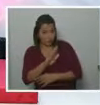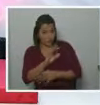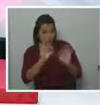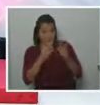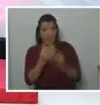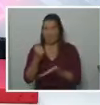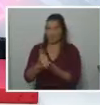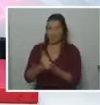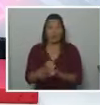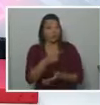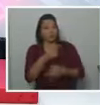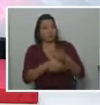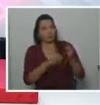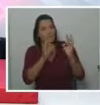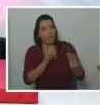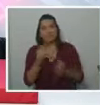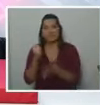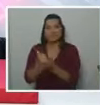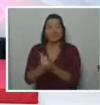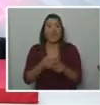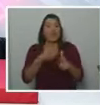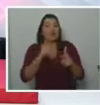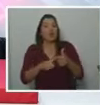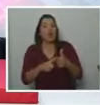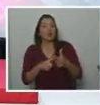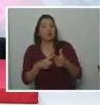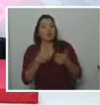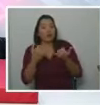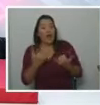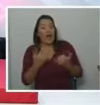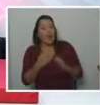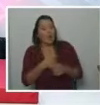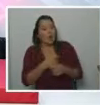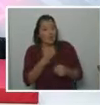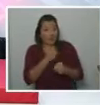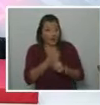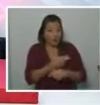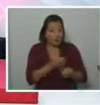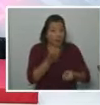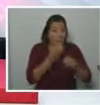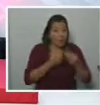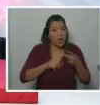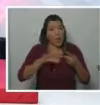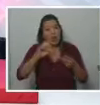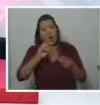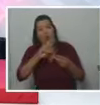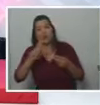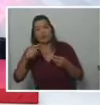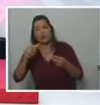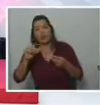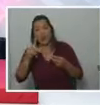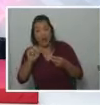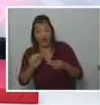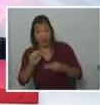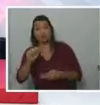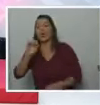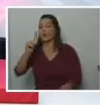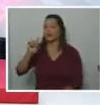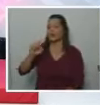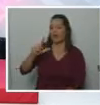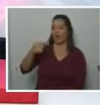vaya muy bien. Entonces, repartiendo comida y en Corrugados. en Corrugados del Guarco. Del Guarco, ahí sí.